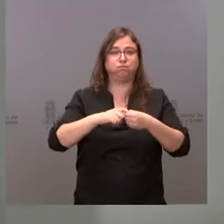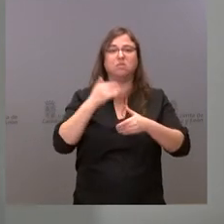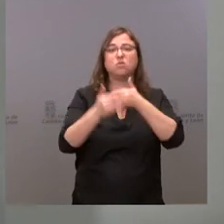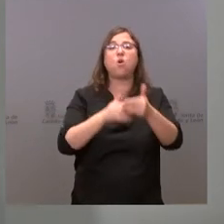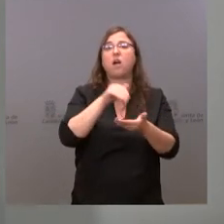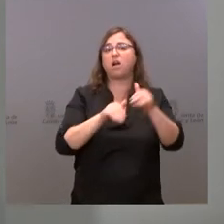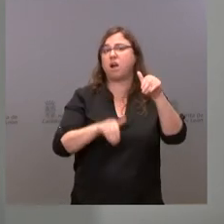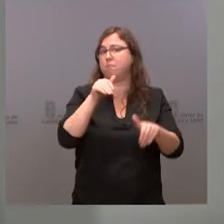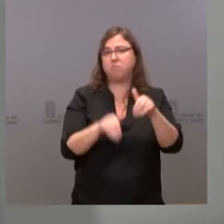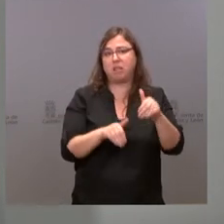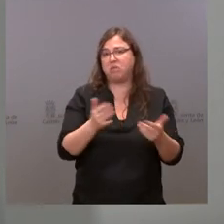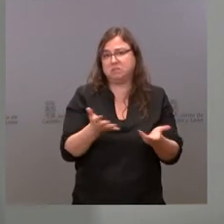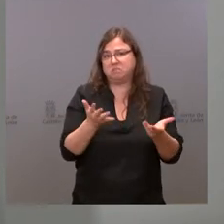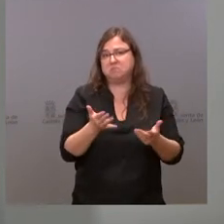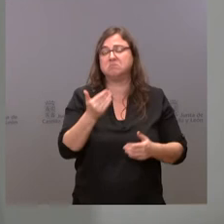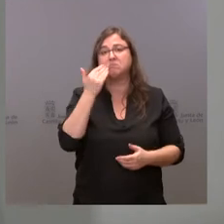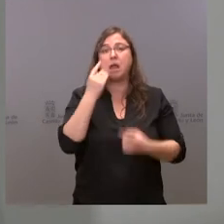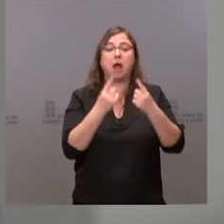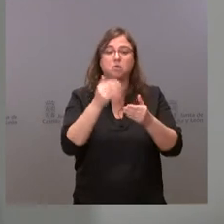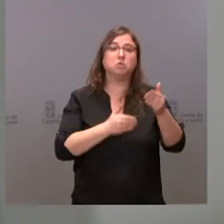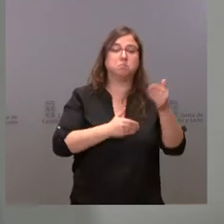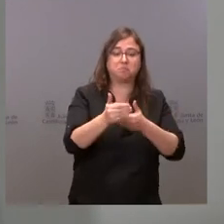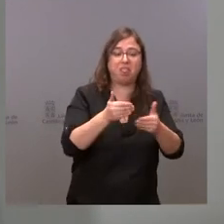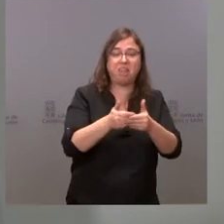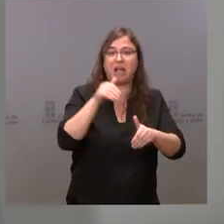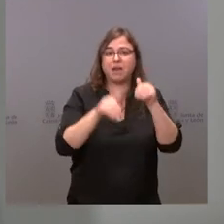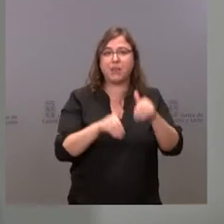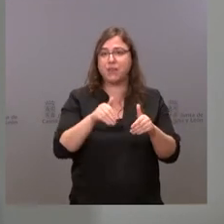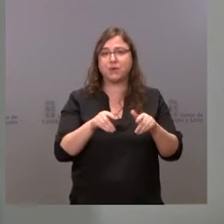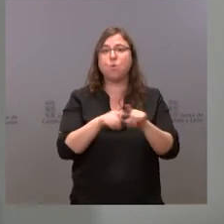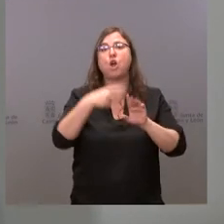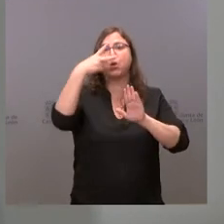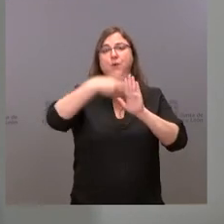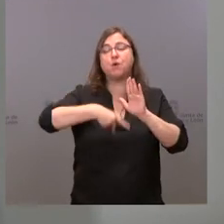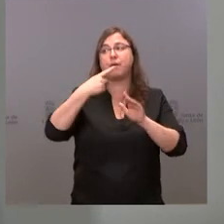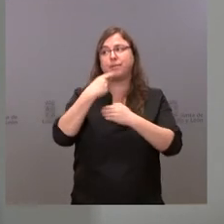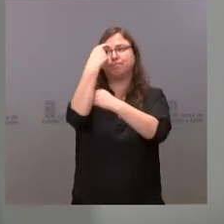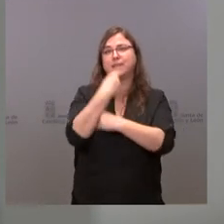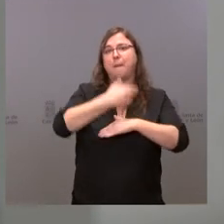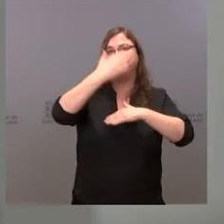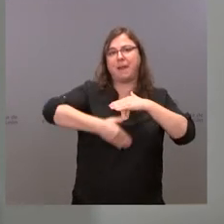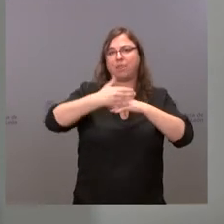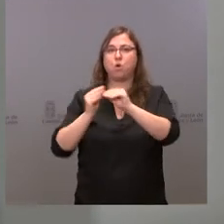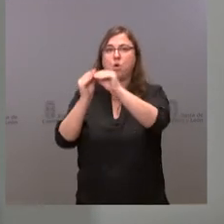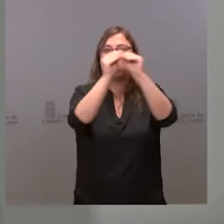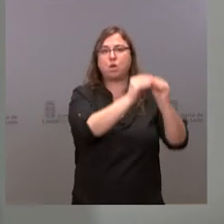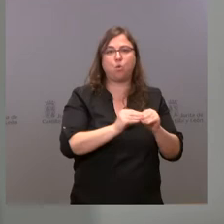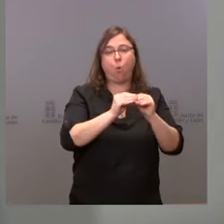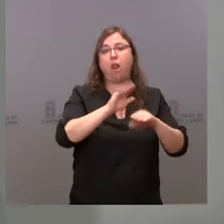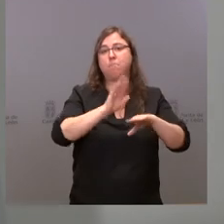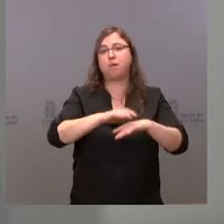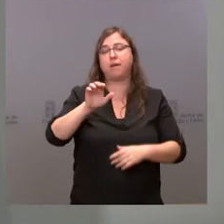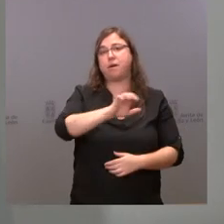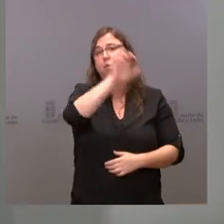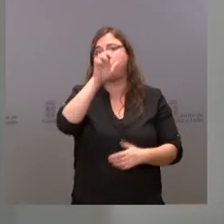vigencia de estos fondos y algunos que los tendrán carácter inmediato y la normativa europea establece unos plazos homogéneos para el conjunto nacional y